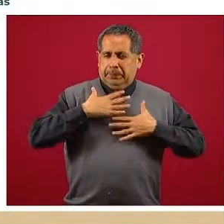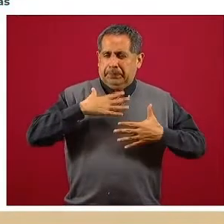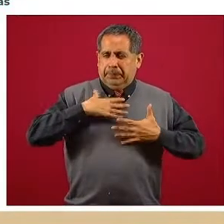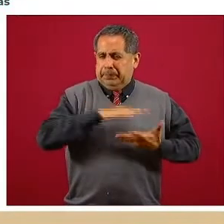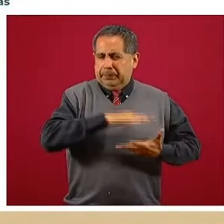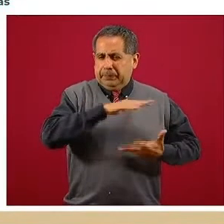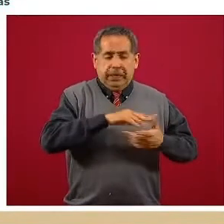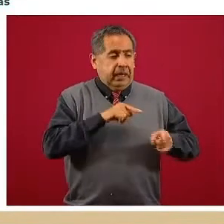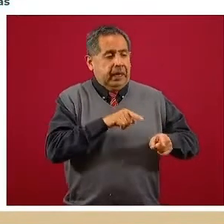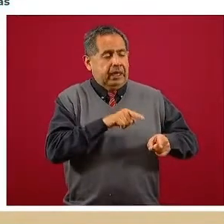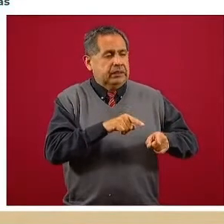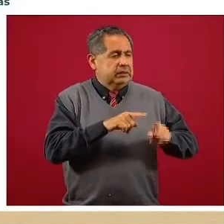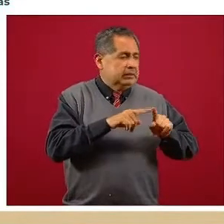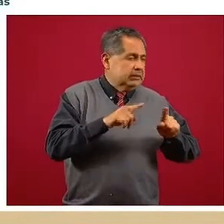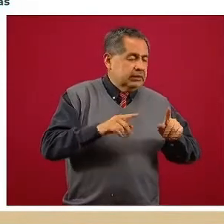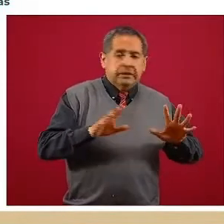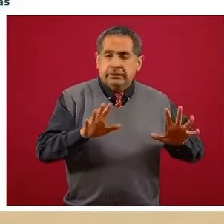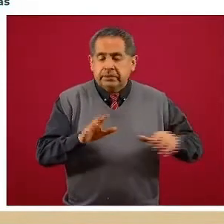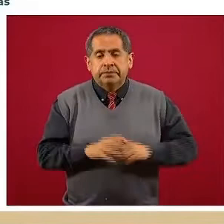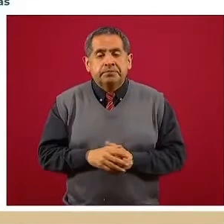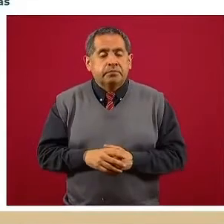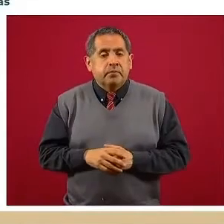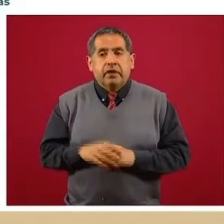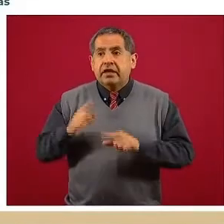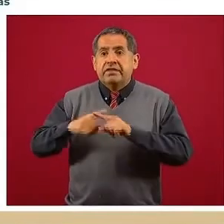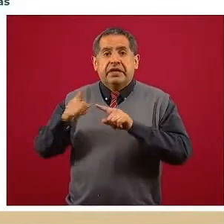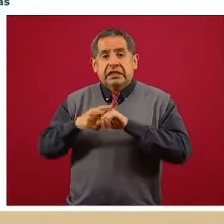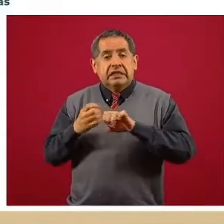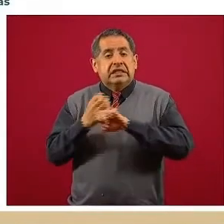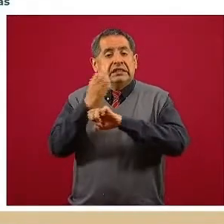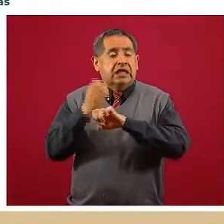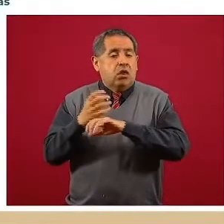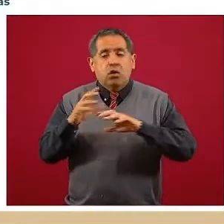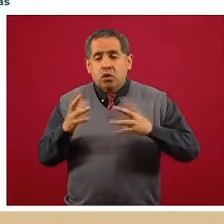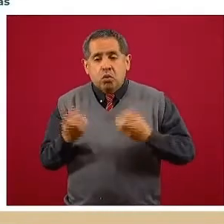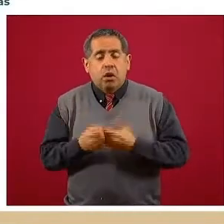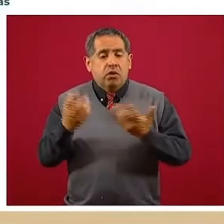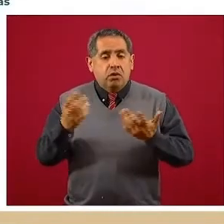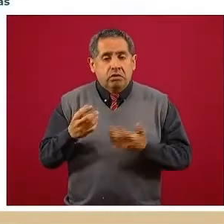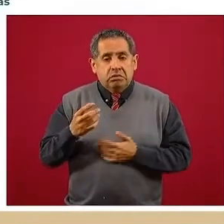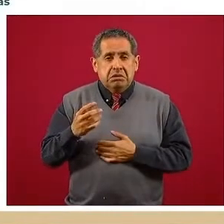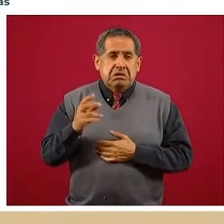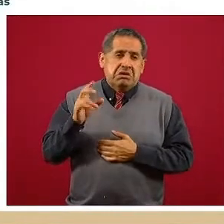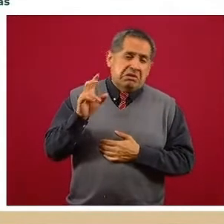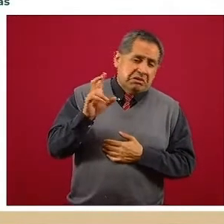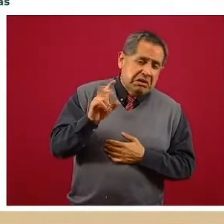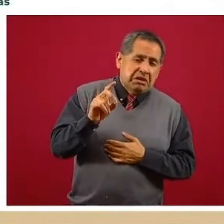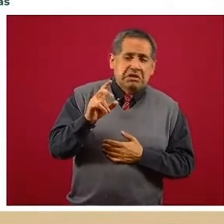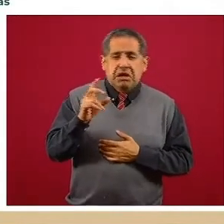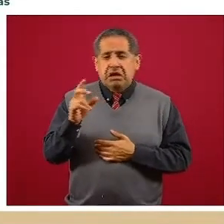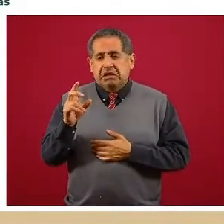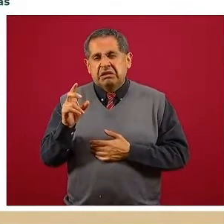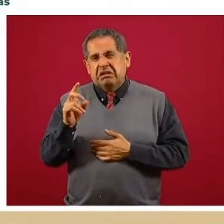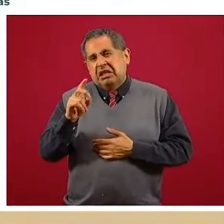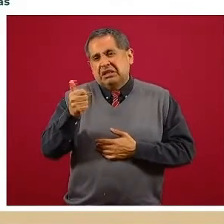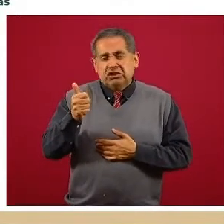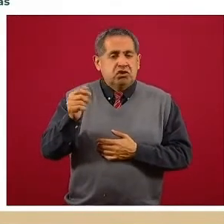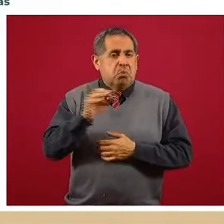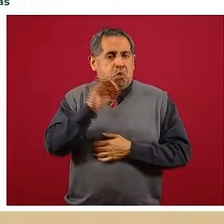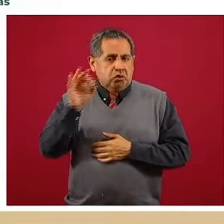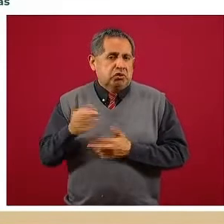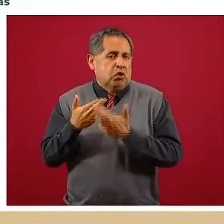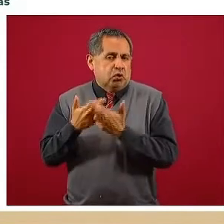varias semanas viendo que todas las entidades federativas tienen al menos 30 o más, la que menos tiene